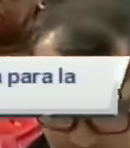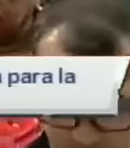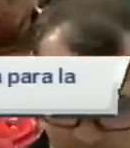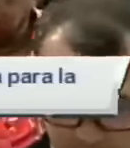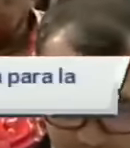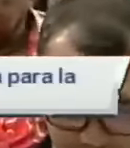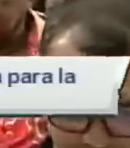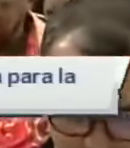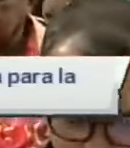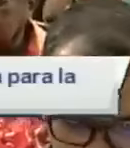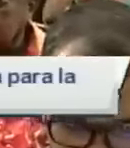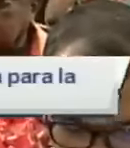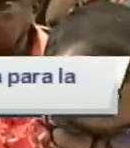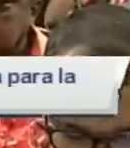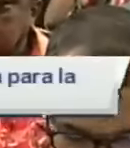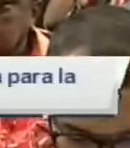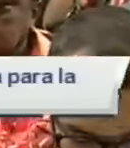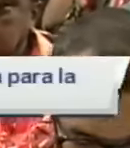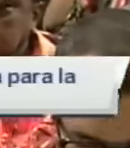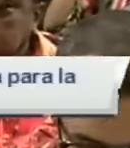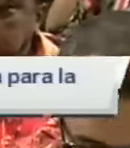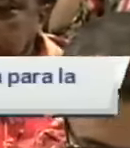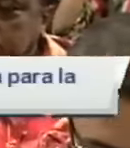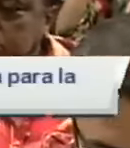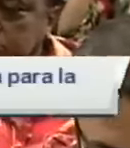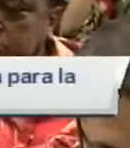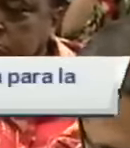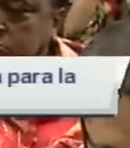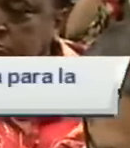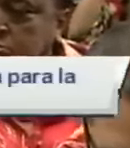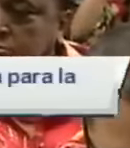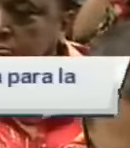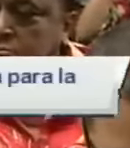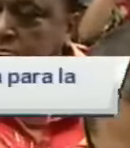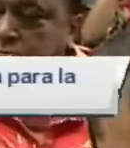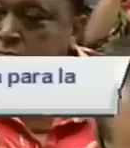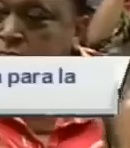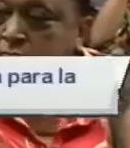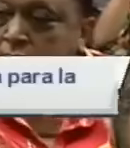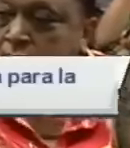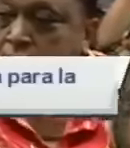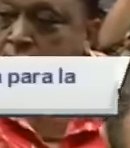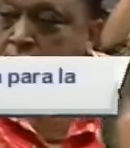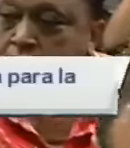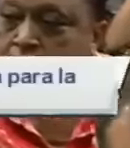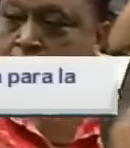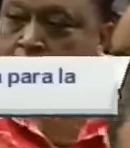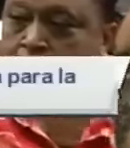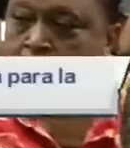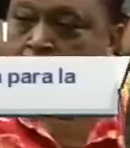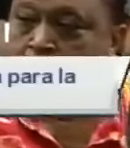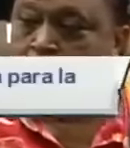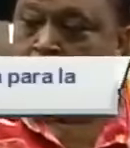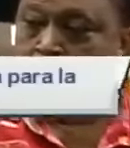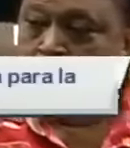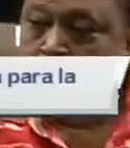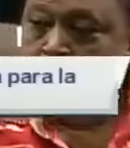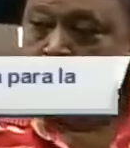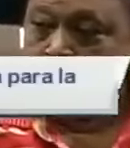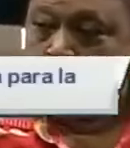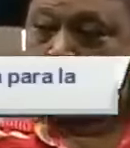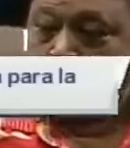de organizaciones, de movimientos sociales, y fui ponente, y gracias a esa clase